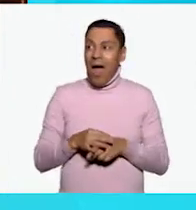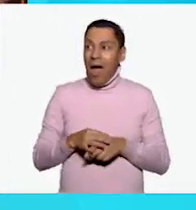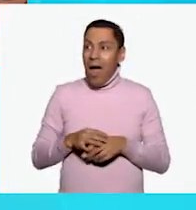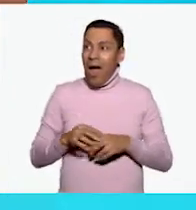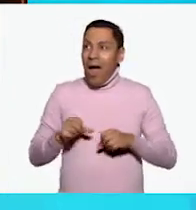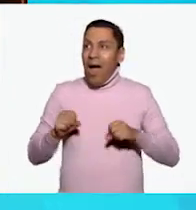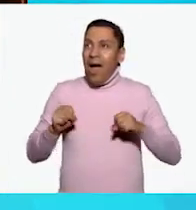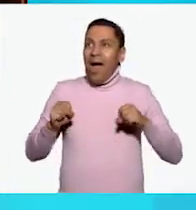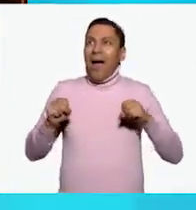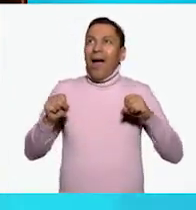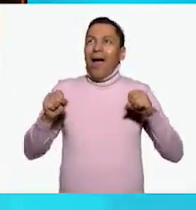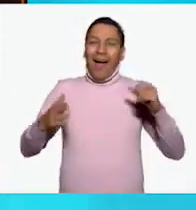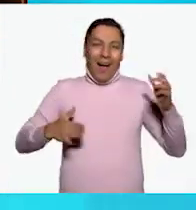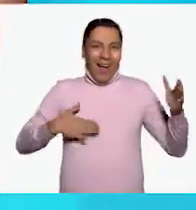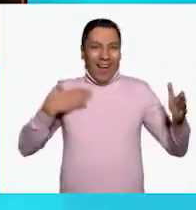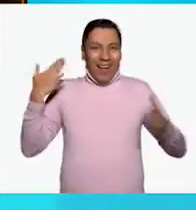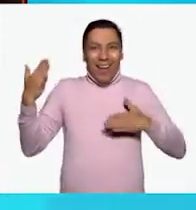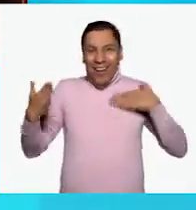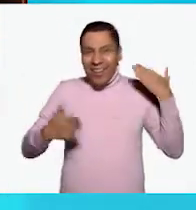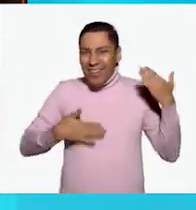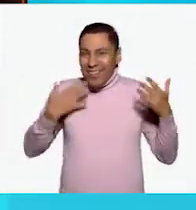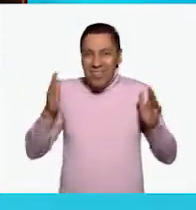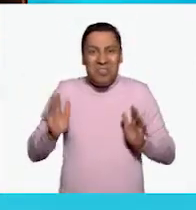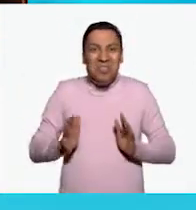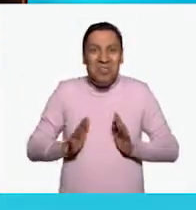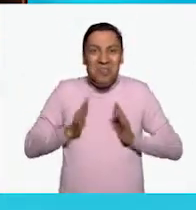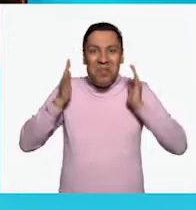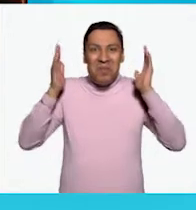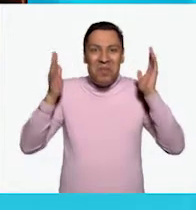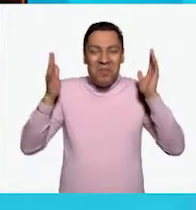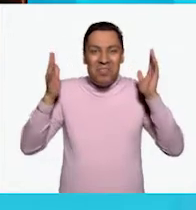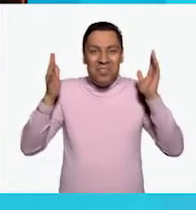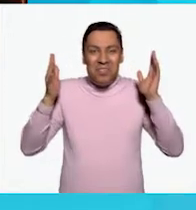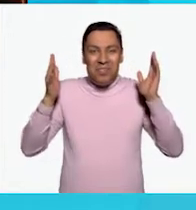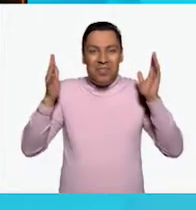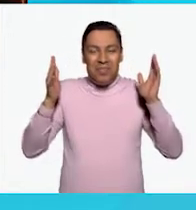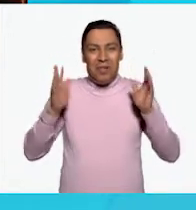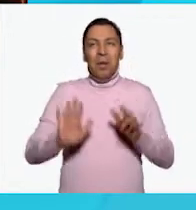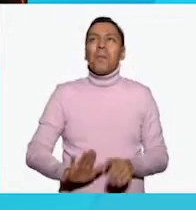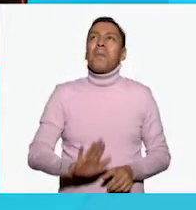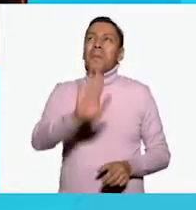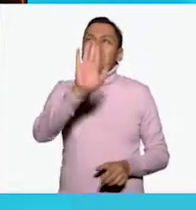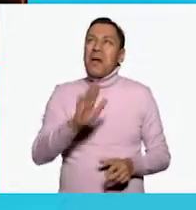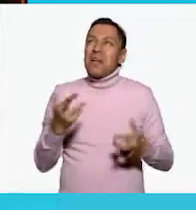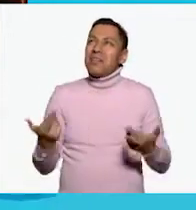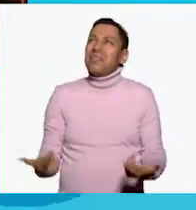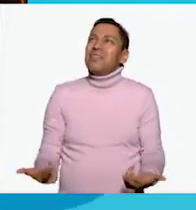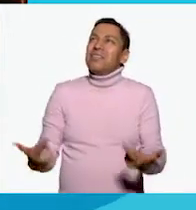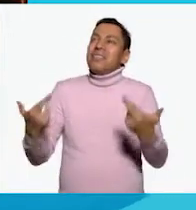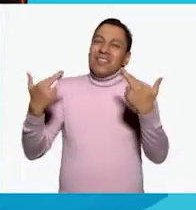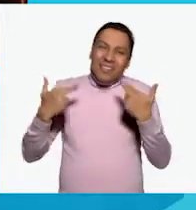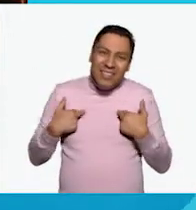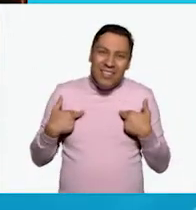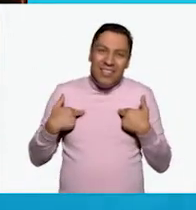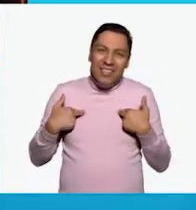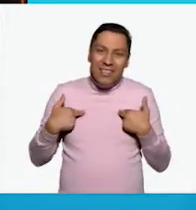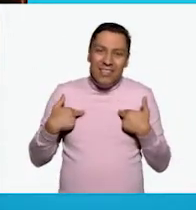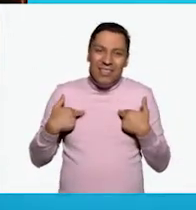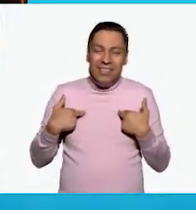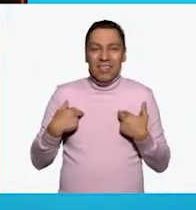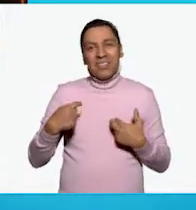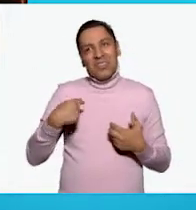de alegría y de regocijo. Y fue como un regalo para mí. Iba a